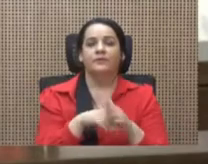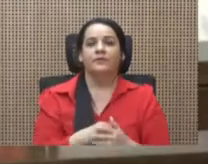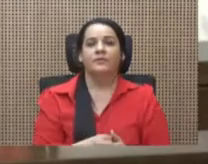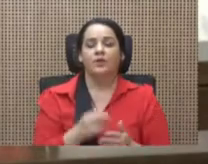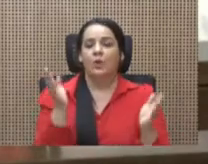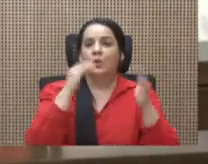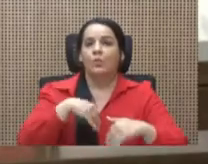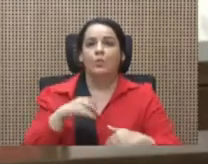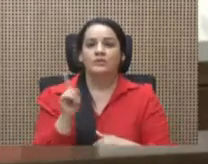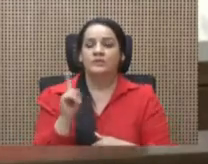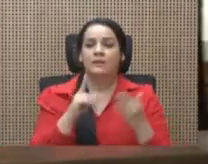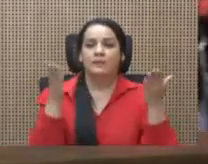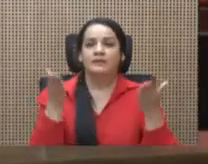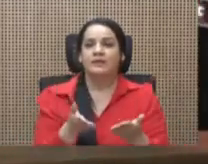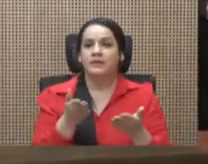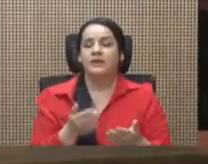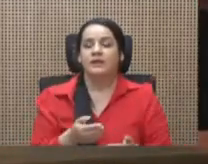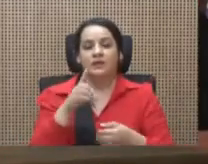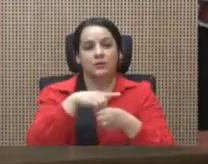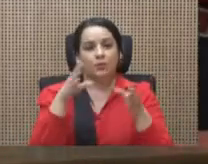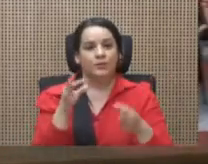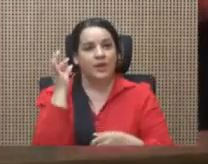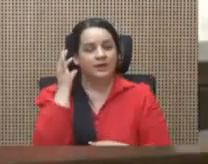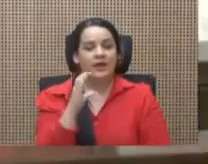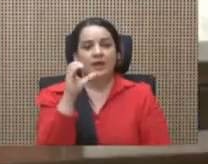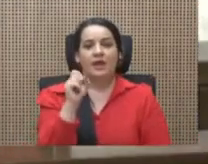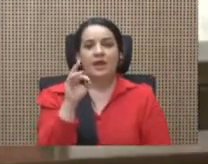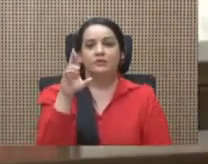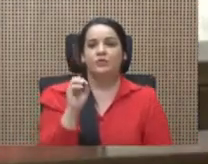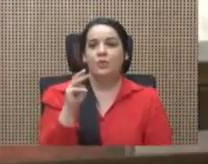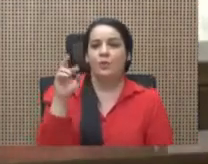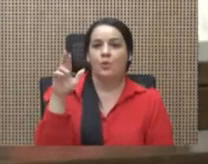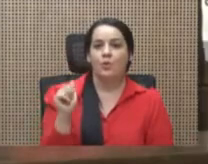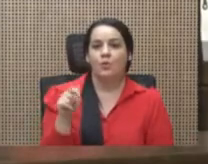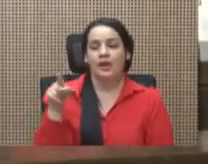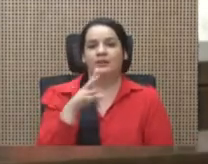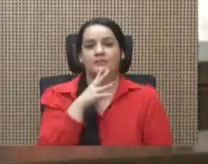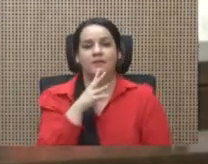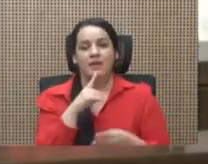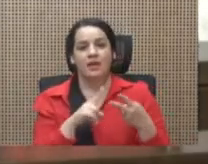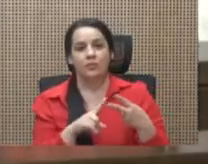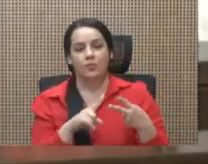no está presente la diputada Castro Mora, que estaba en uso de la palabra.